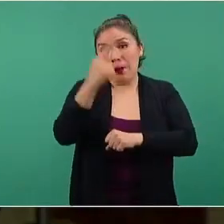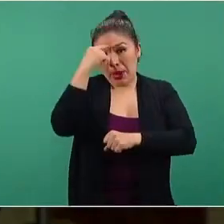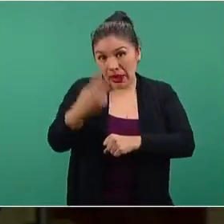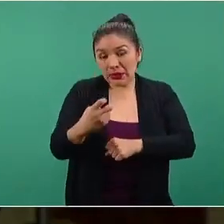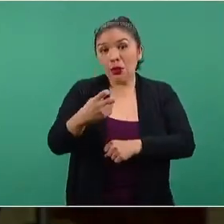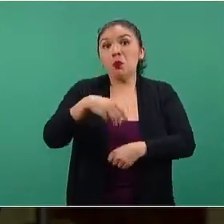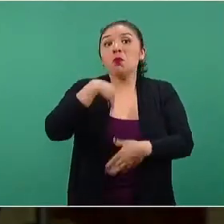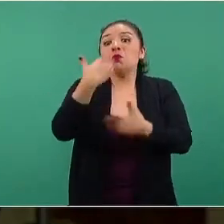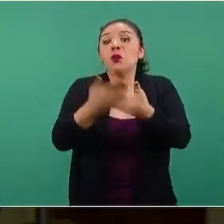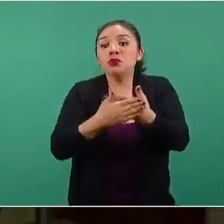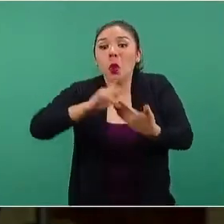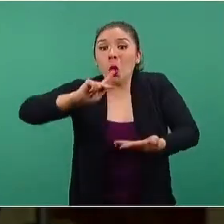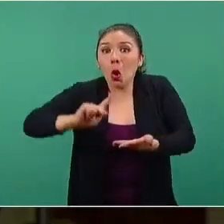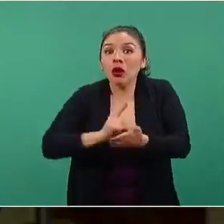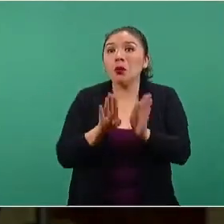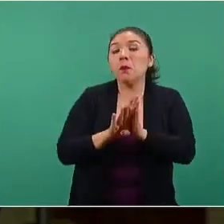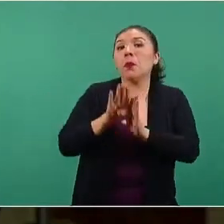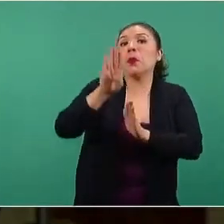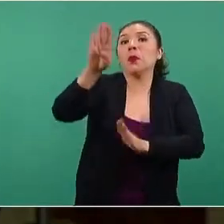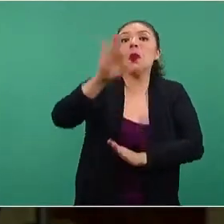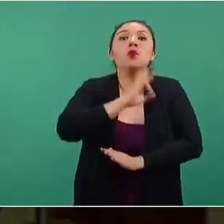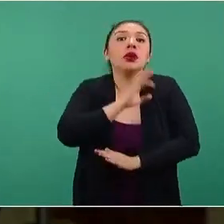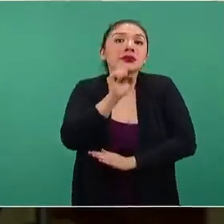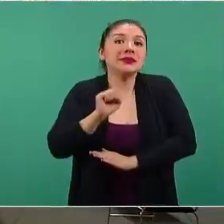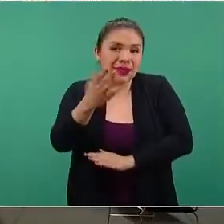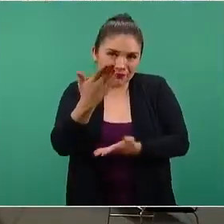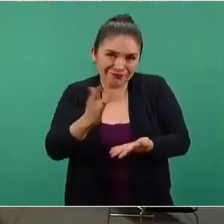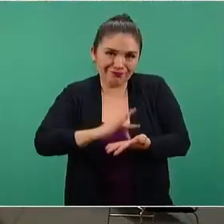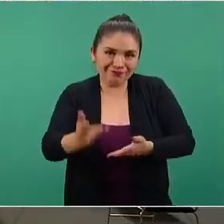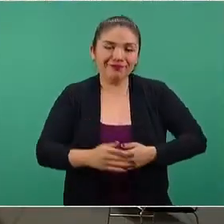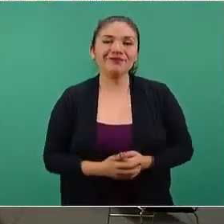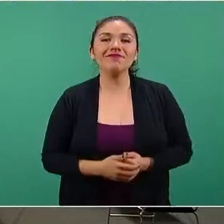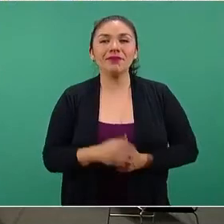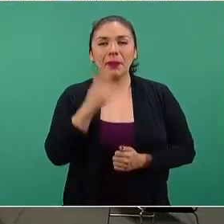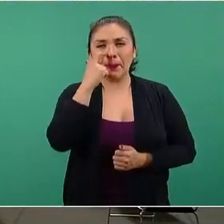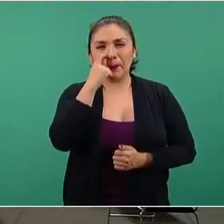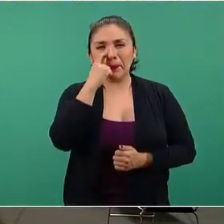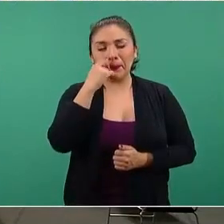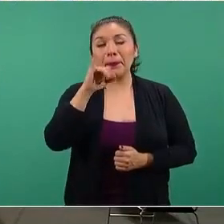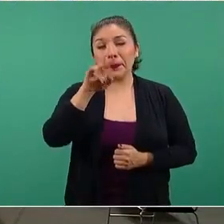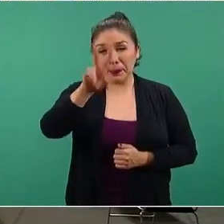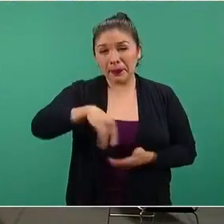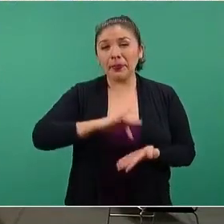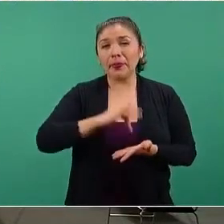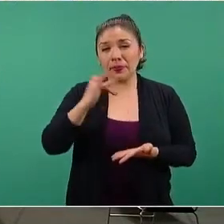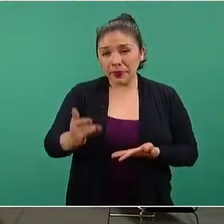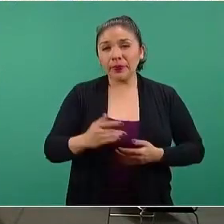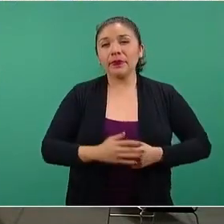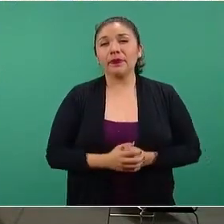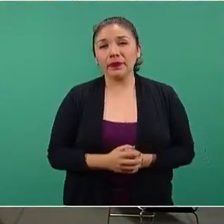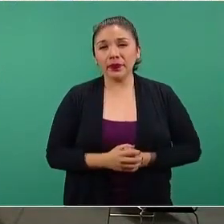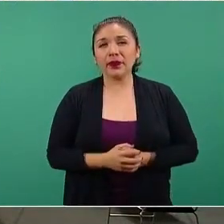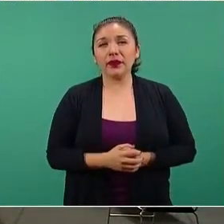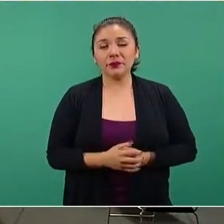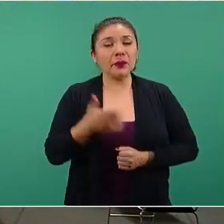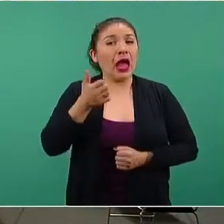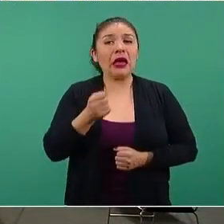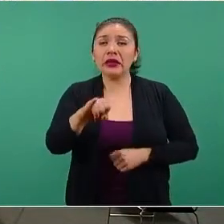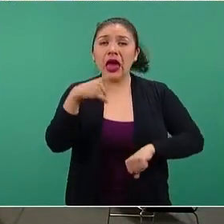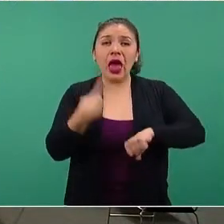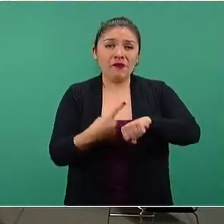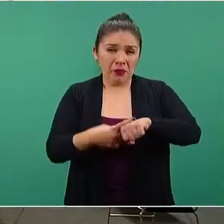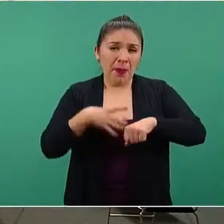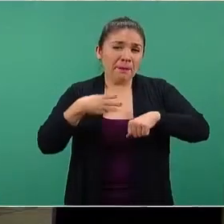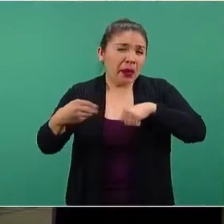va a haber un repunte hacia una tercera ola? Gracias. Muchísimas gracias, es correcto, las